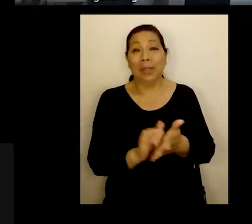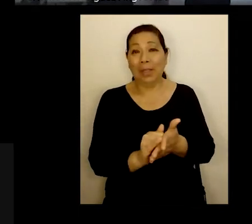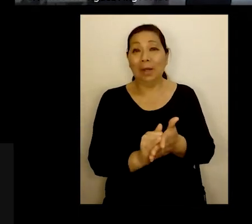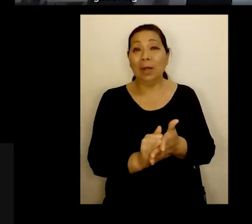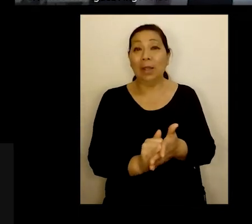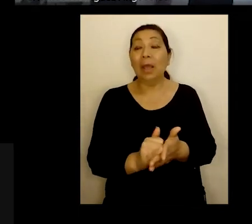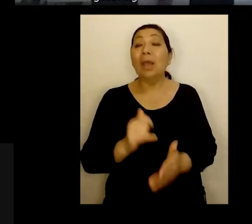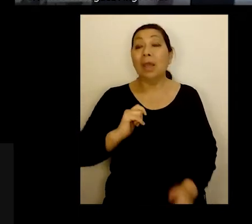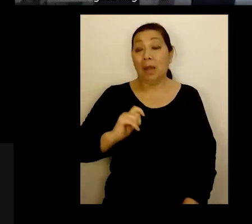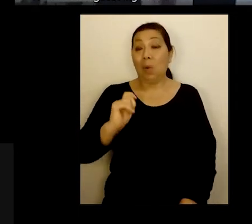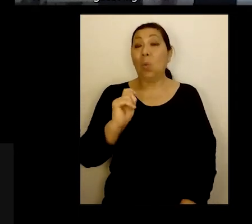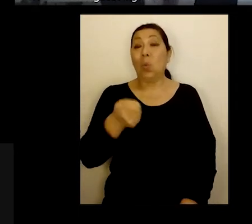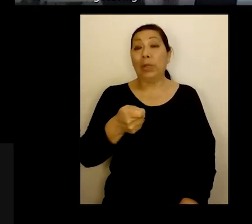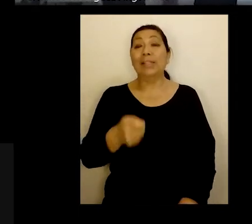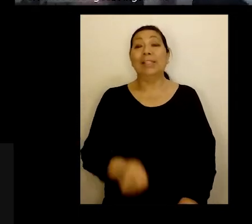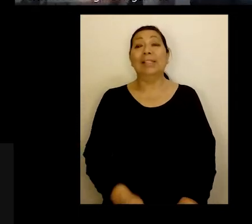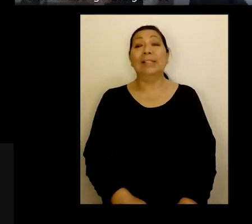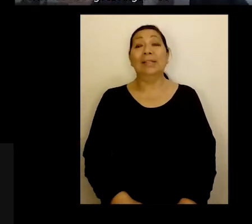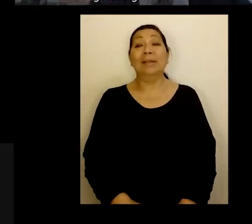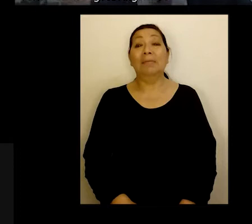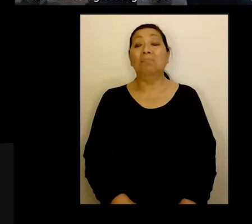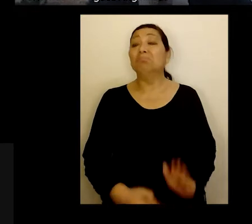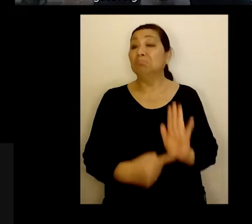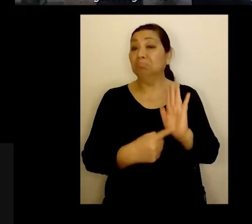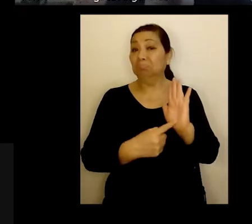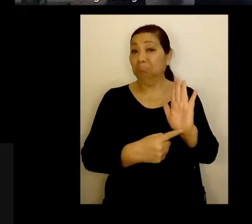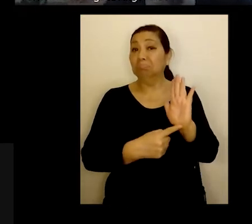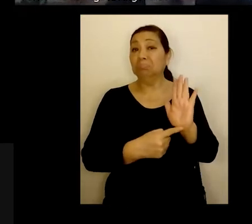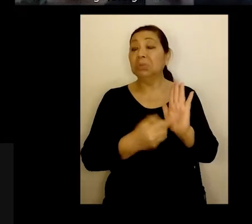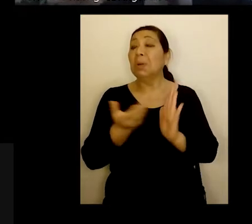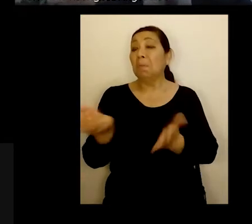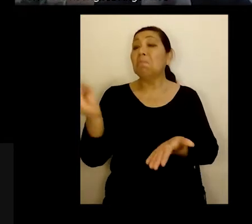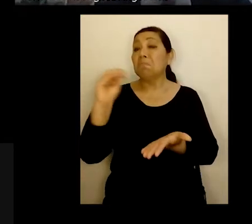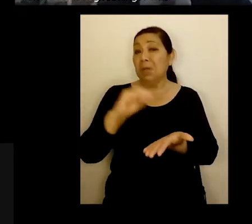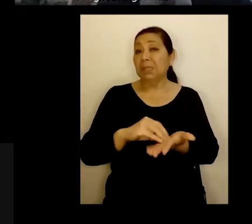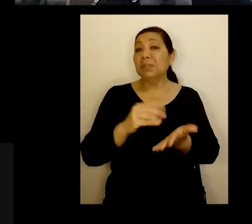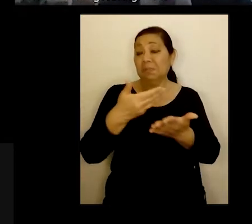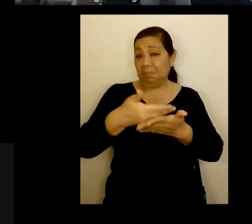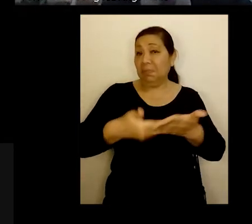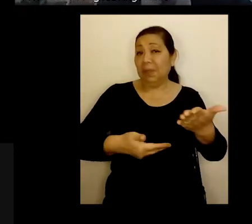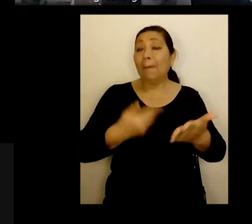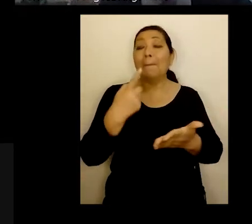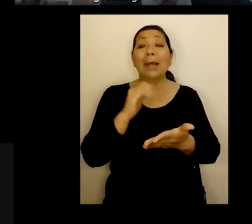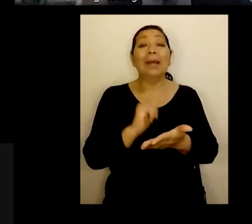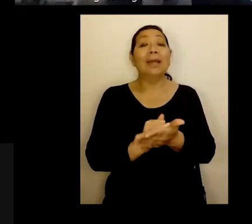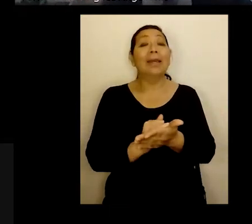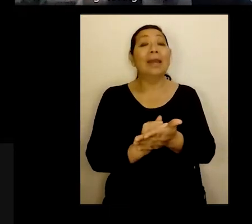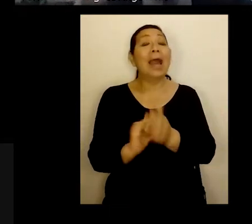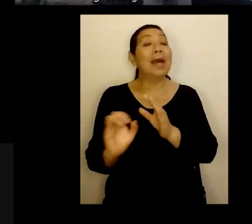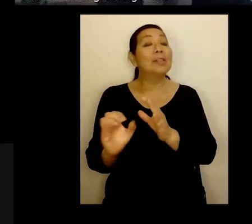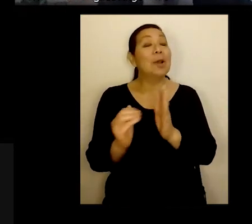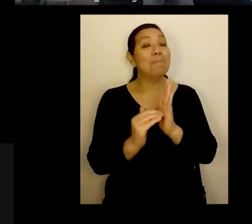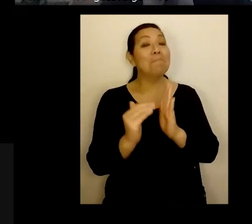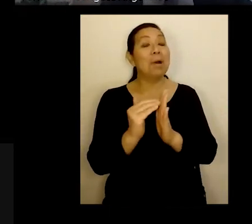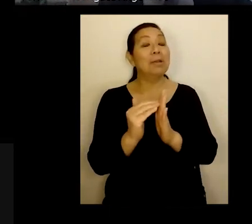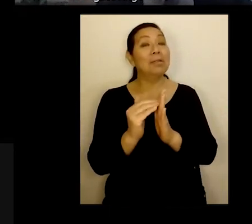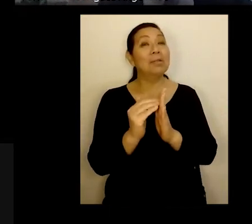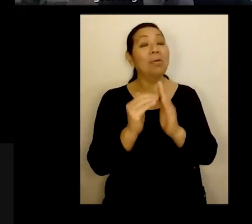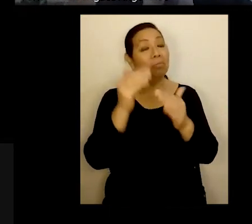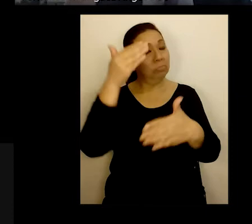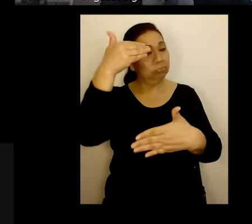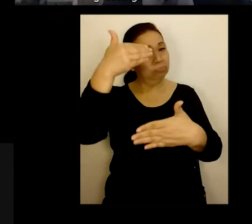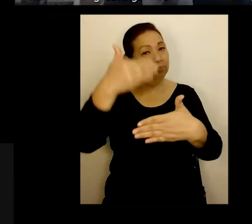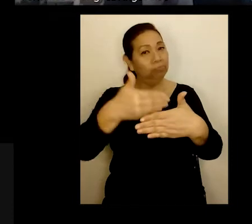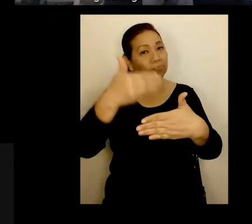el juez, y presentamos con, adicionalmente, para efectos de lograr mayor